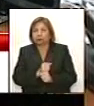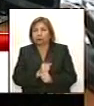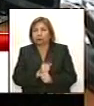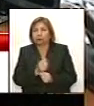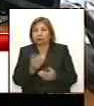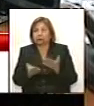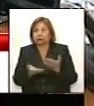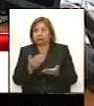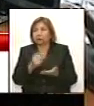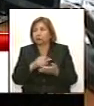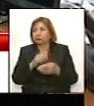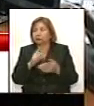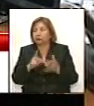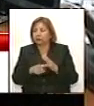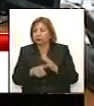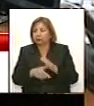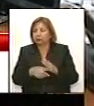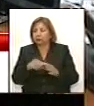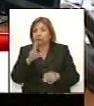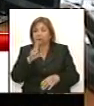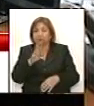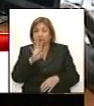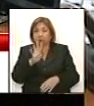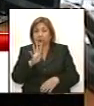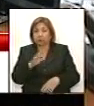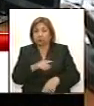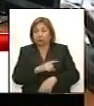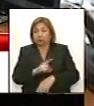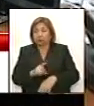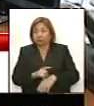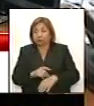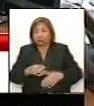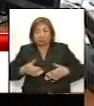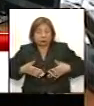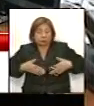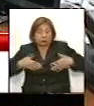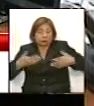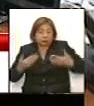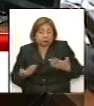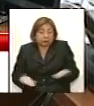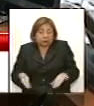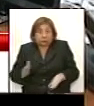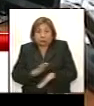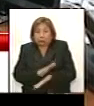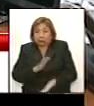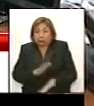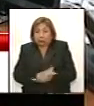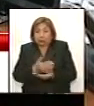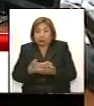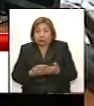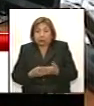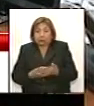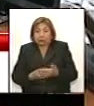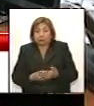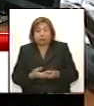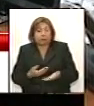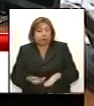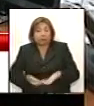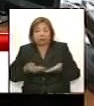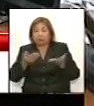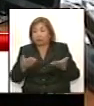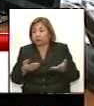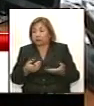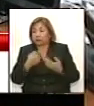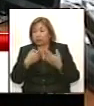eso, la policía documenta en 24 horas lo que pueda documentar, por ejemplo, el número del cual se ha remitido el